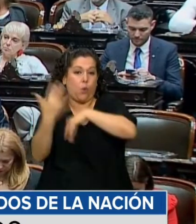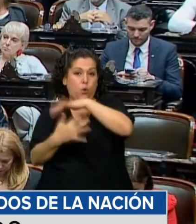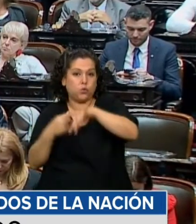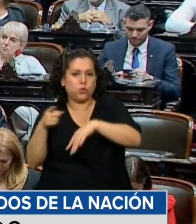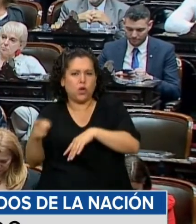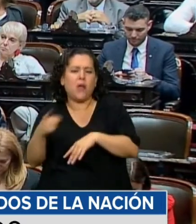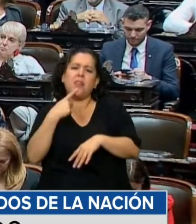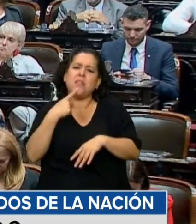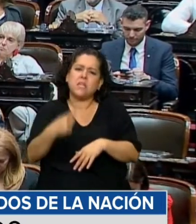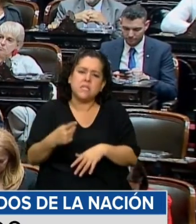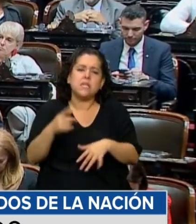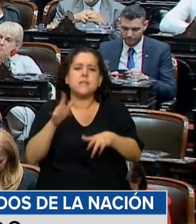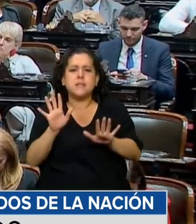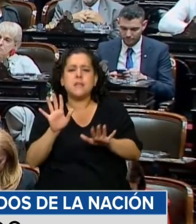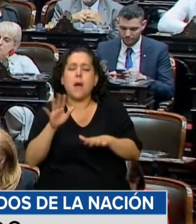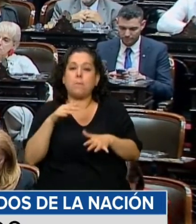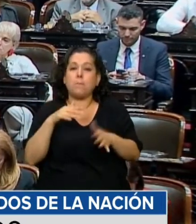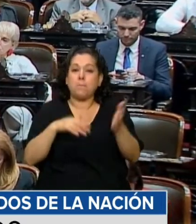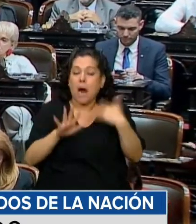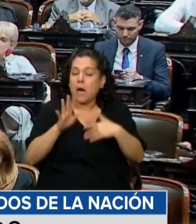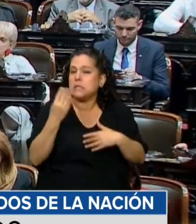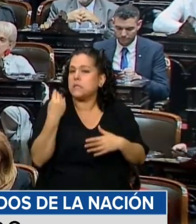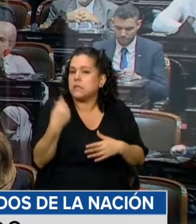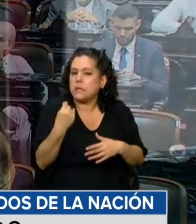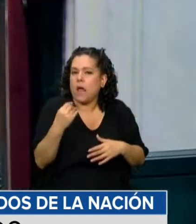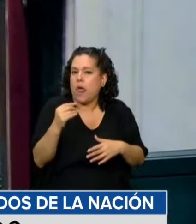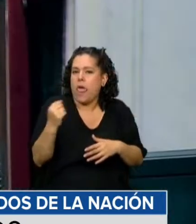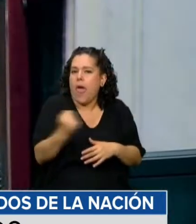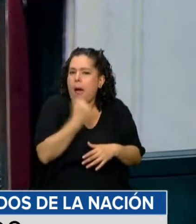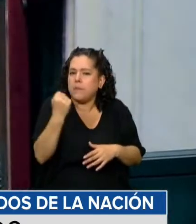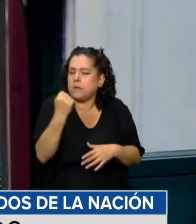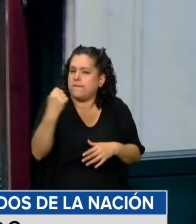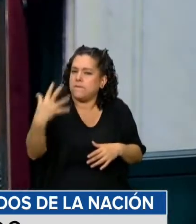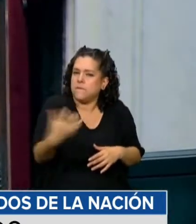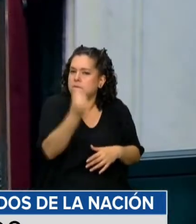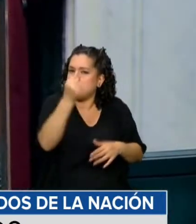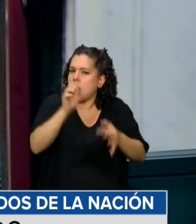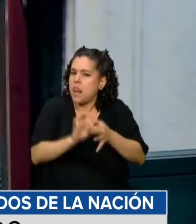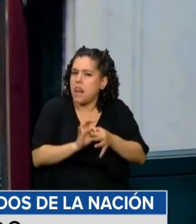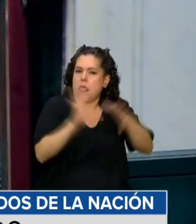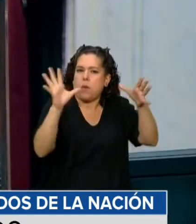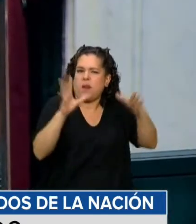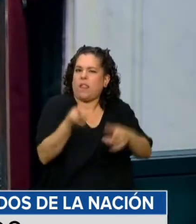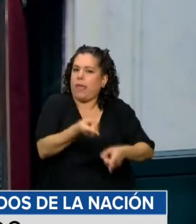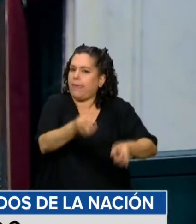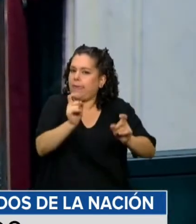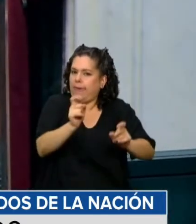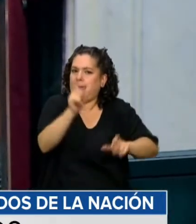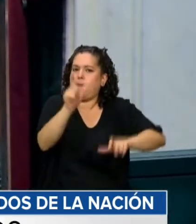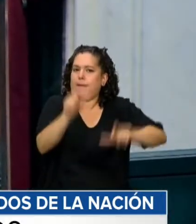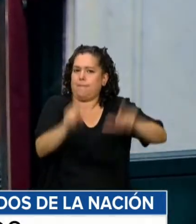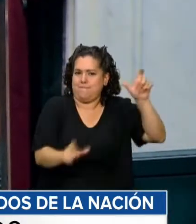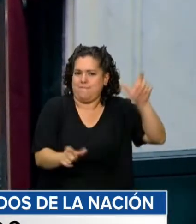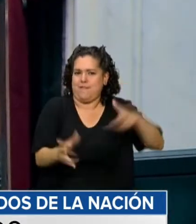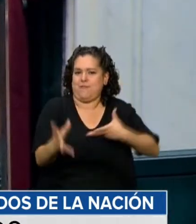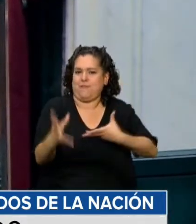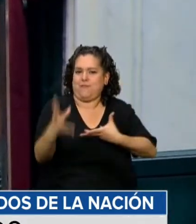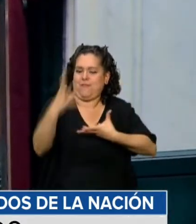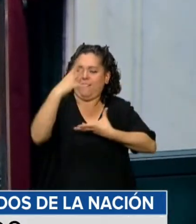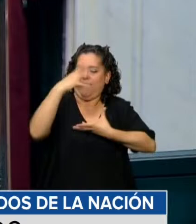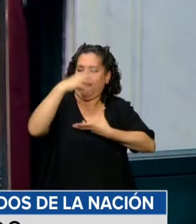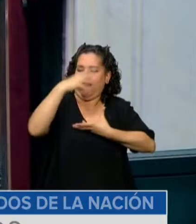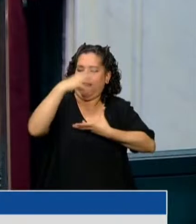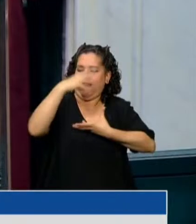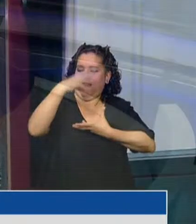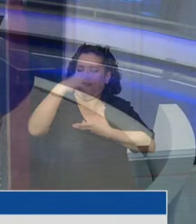difícilmente se encuentre una llama más voraz que la ambición de libertad en el corazón de los hombres.